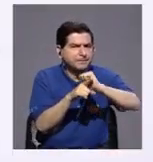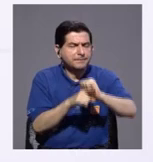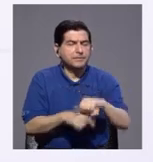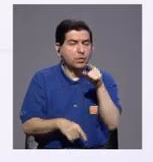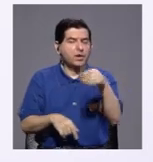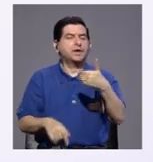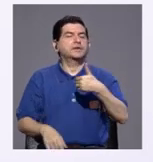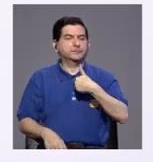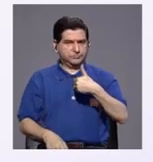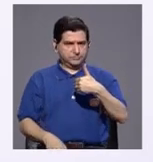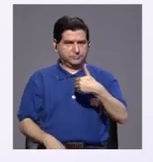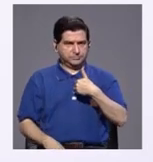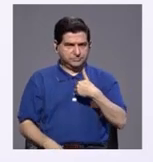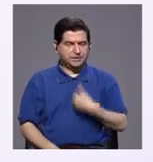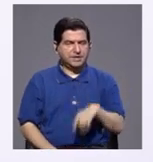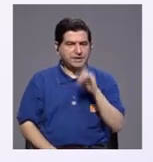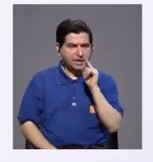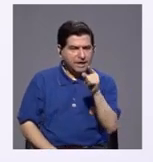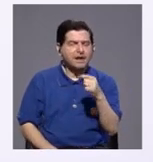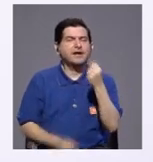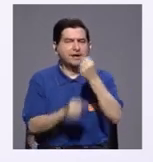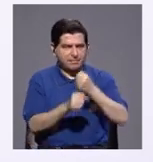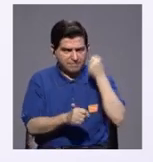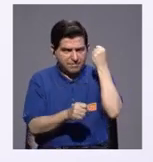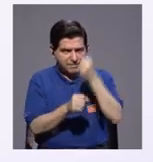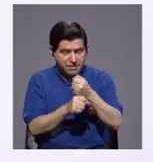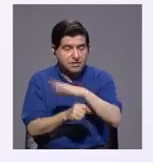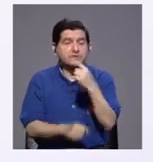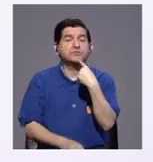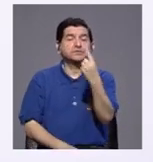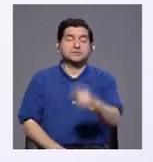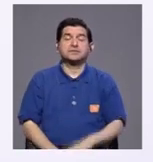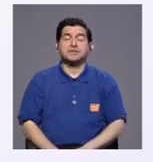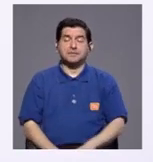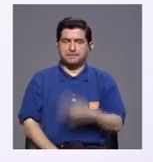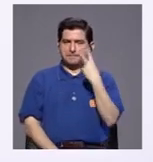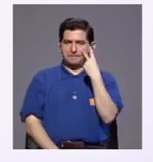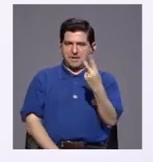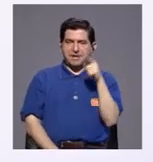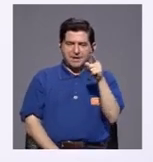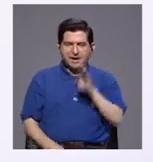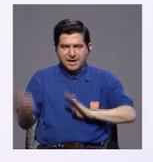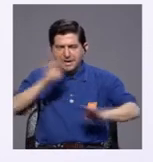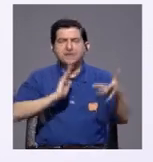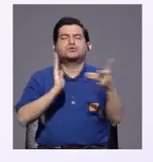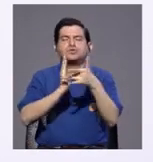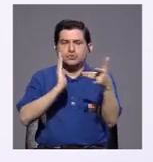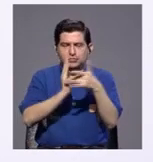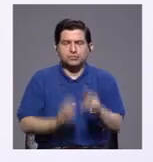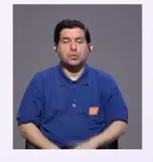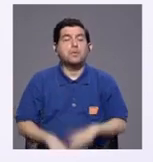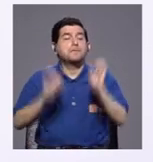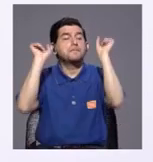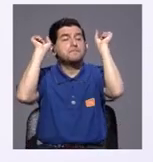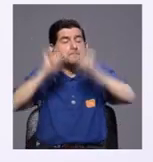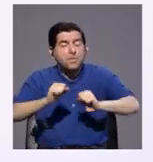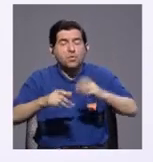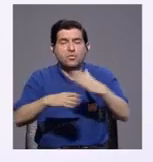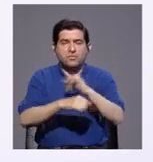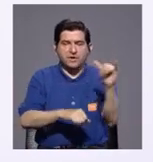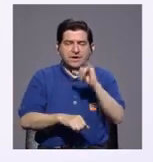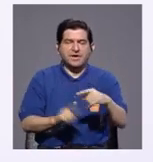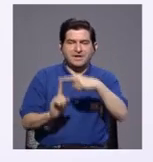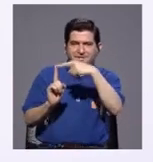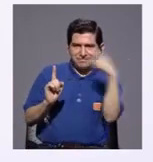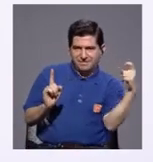lo que ellos tienen de lo que ellos están haciendo y decirles bueno vean esto es biotecnología y esto podríamos hacer también